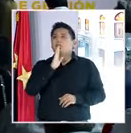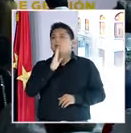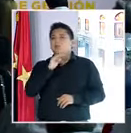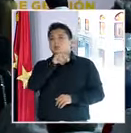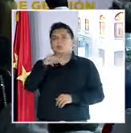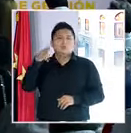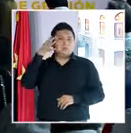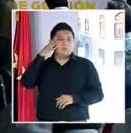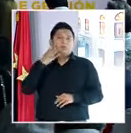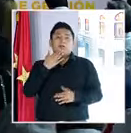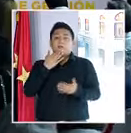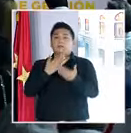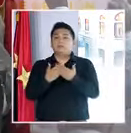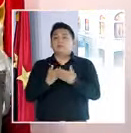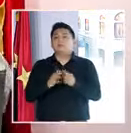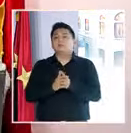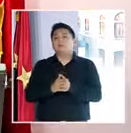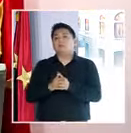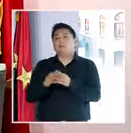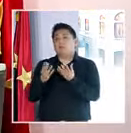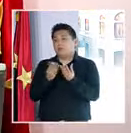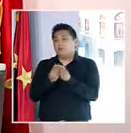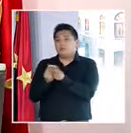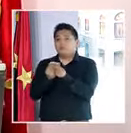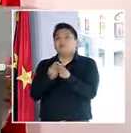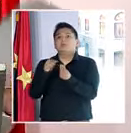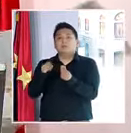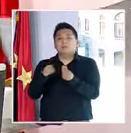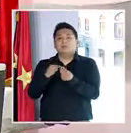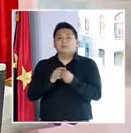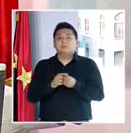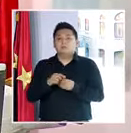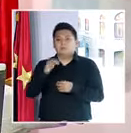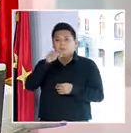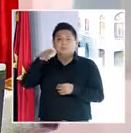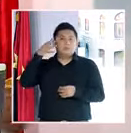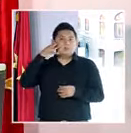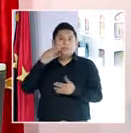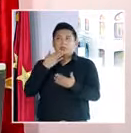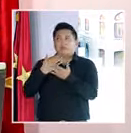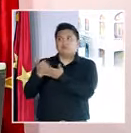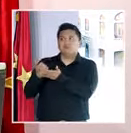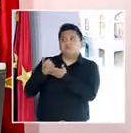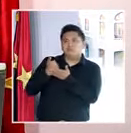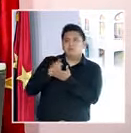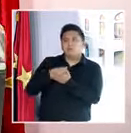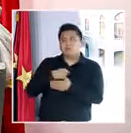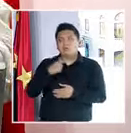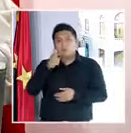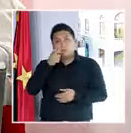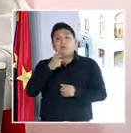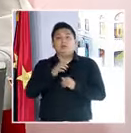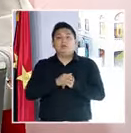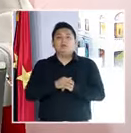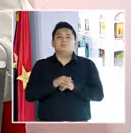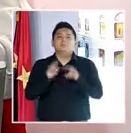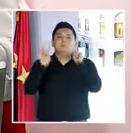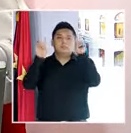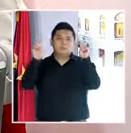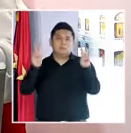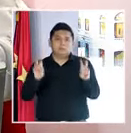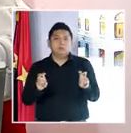departamento. Gracias a la Asamblea Departamental por su acompañamiento. Son algunos de los temas que